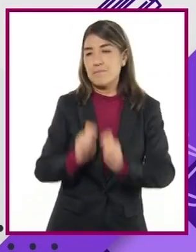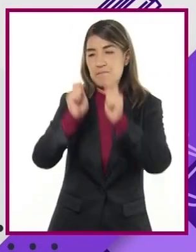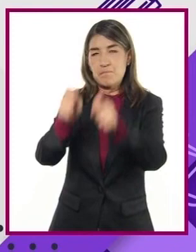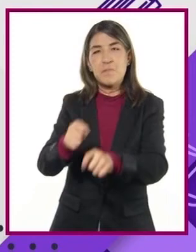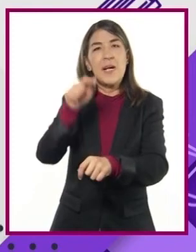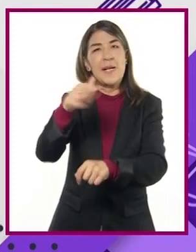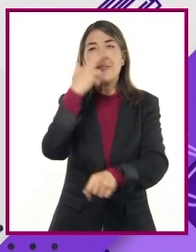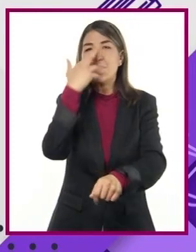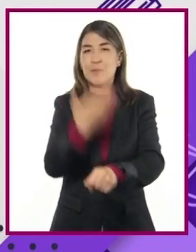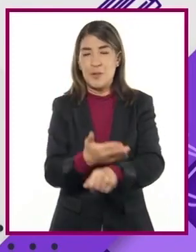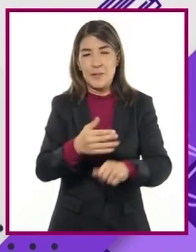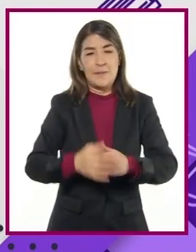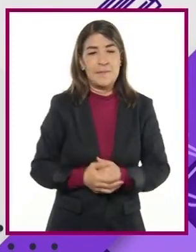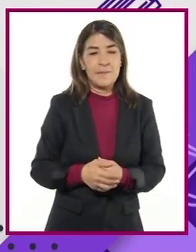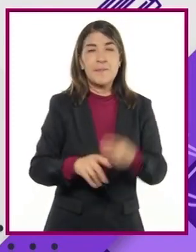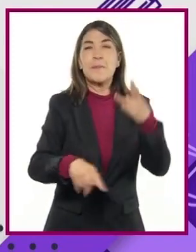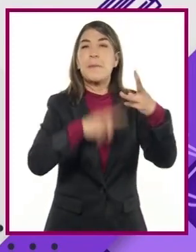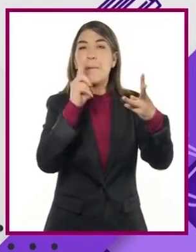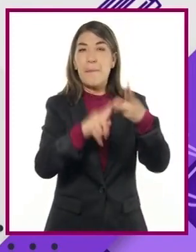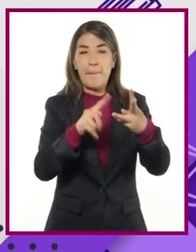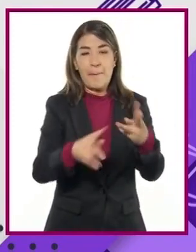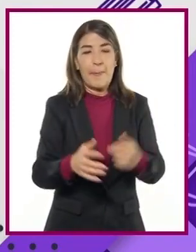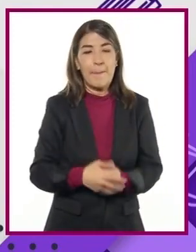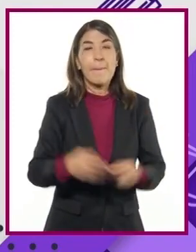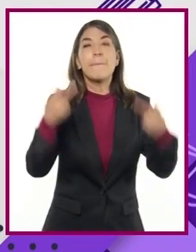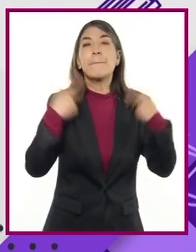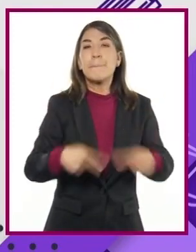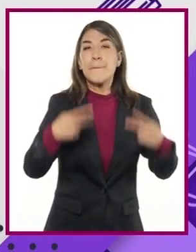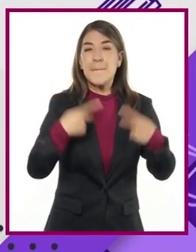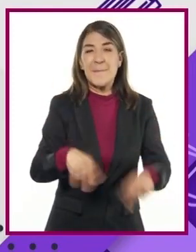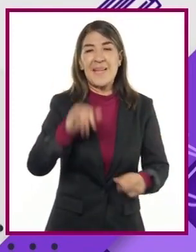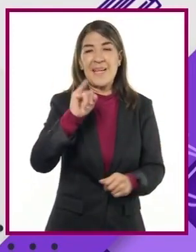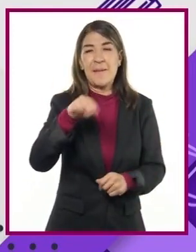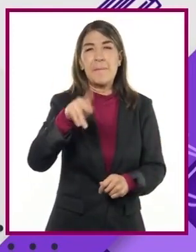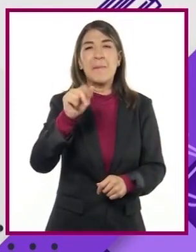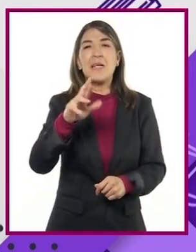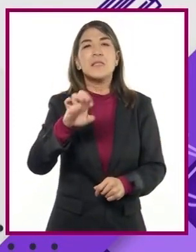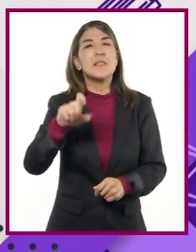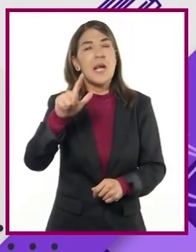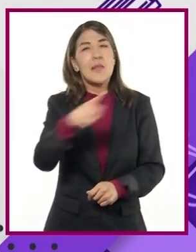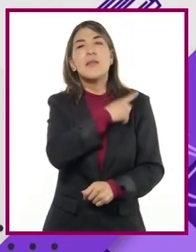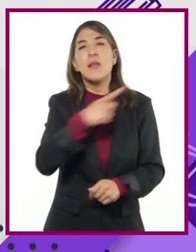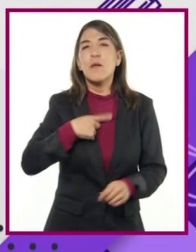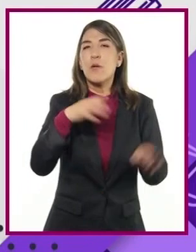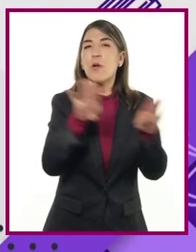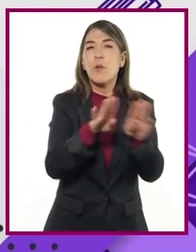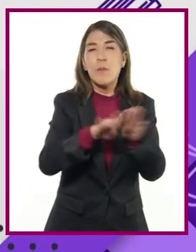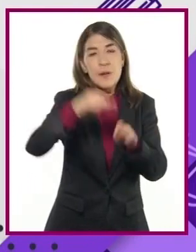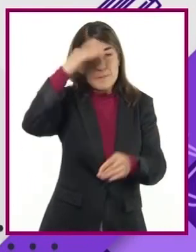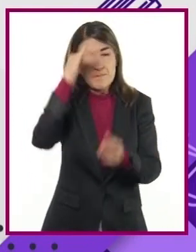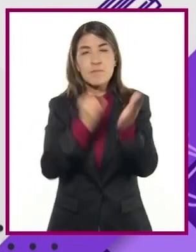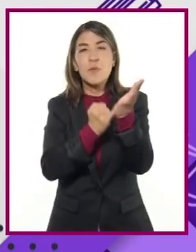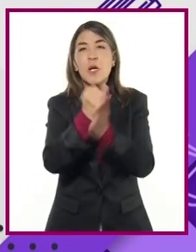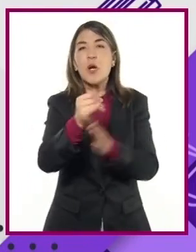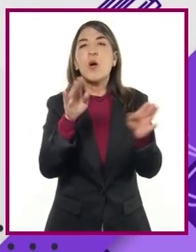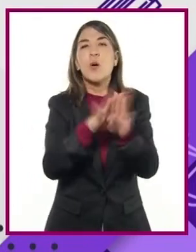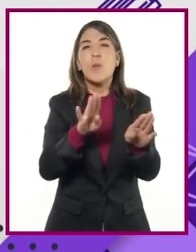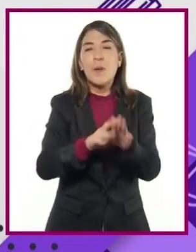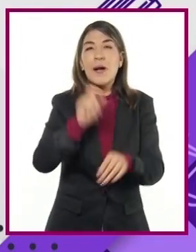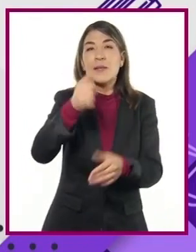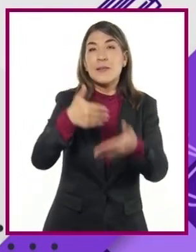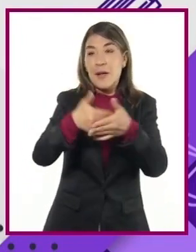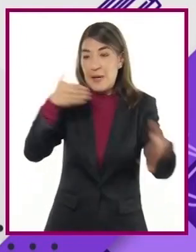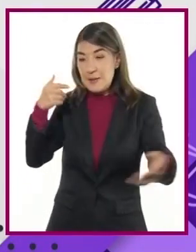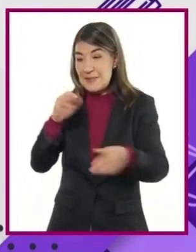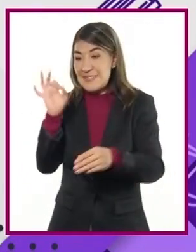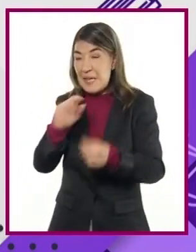asignada. 3. La persona imparcial debe tener capacidad de juicio, decidir bajo presión, anticiparse a